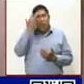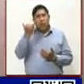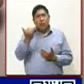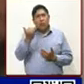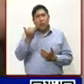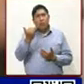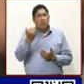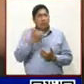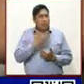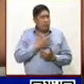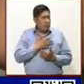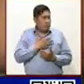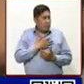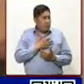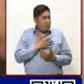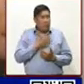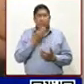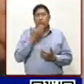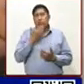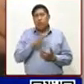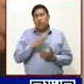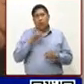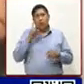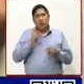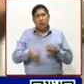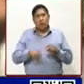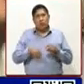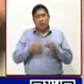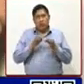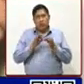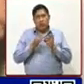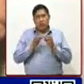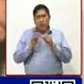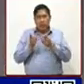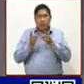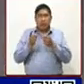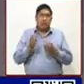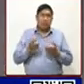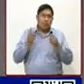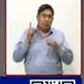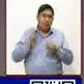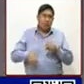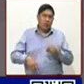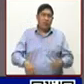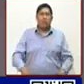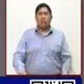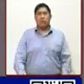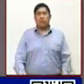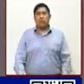qué? Estoy mal, por eso no puedo arreglarme así.